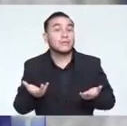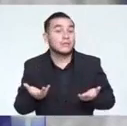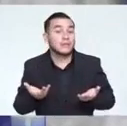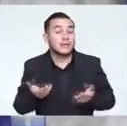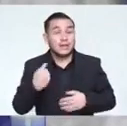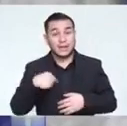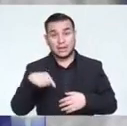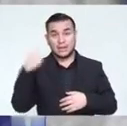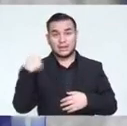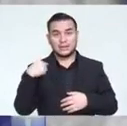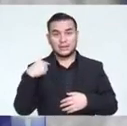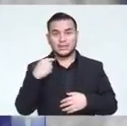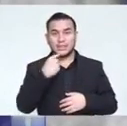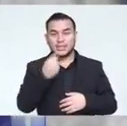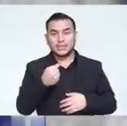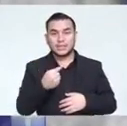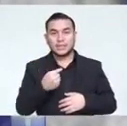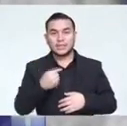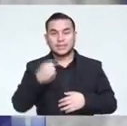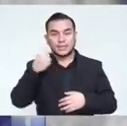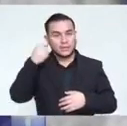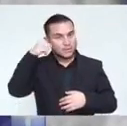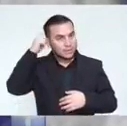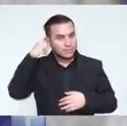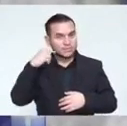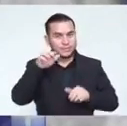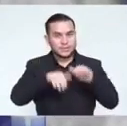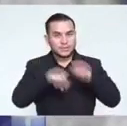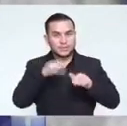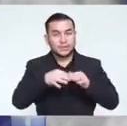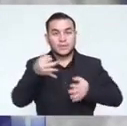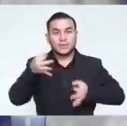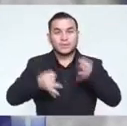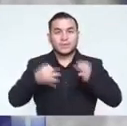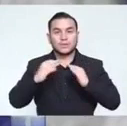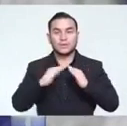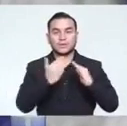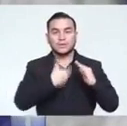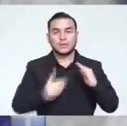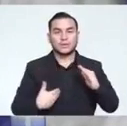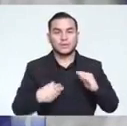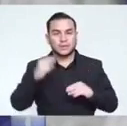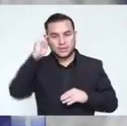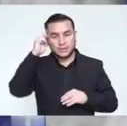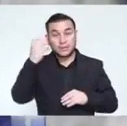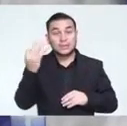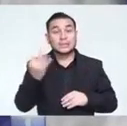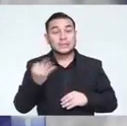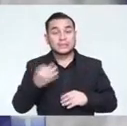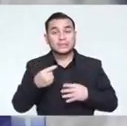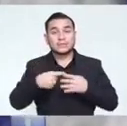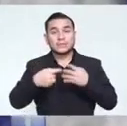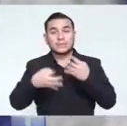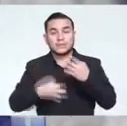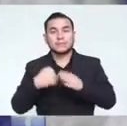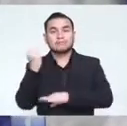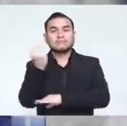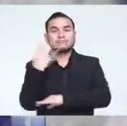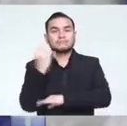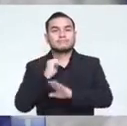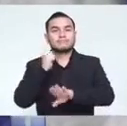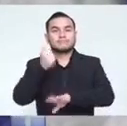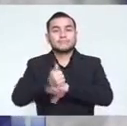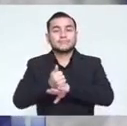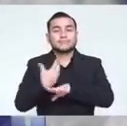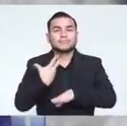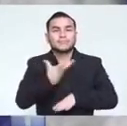ayer, el secretario jurídico va a ampliar un poco más, fue entregada la ley de emergencia, que es lo que nosotros, uno de los puntos que